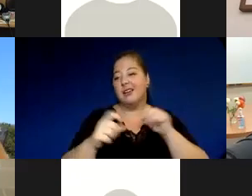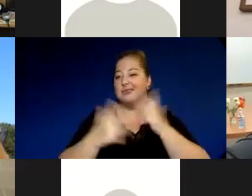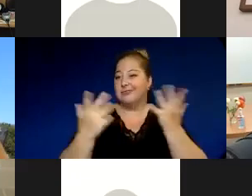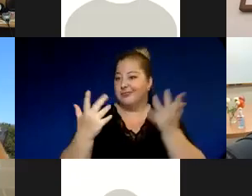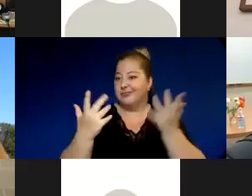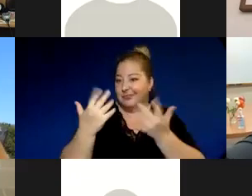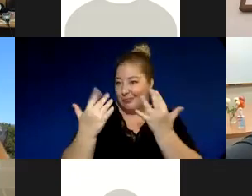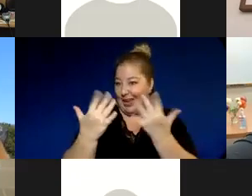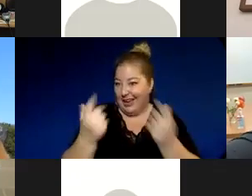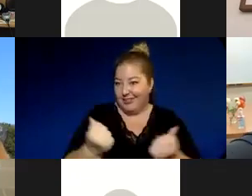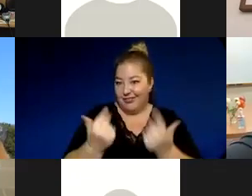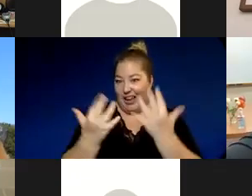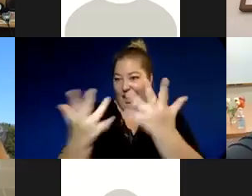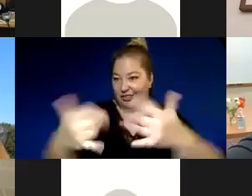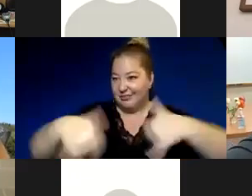Gracias.